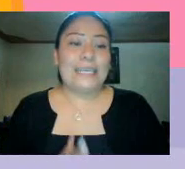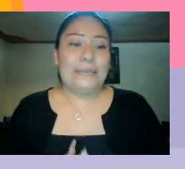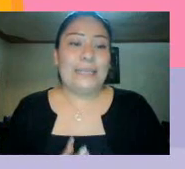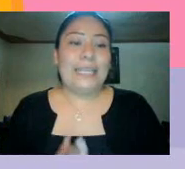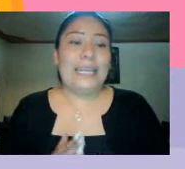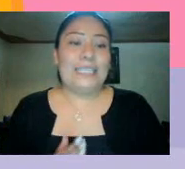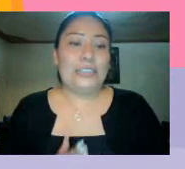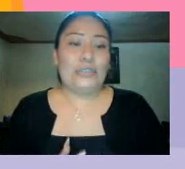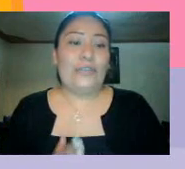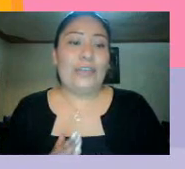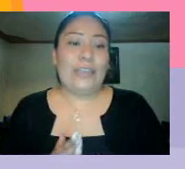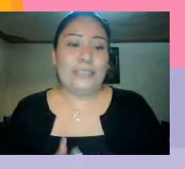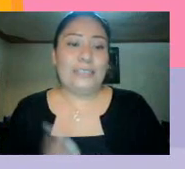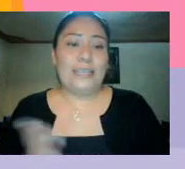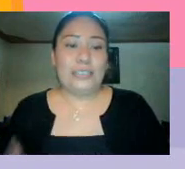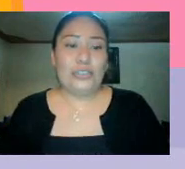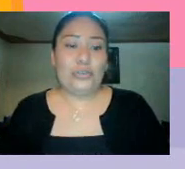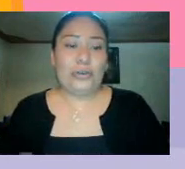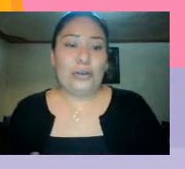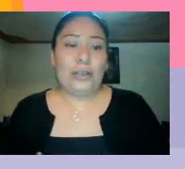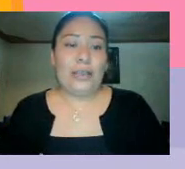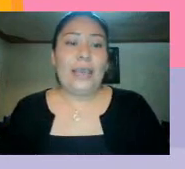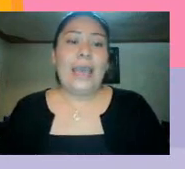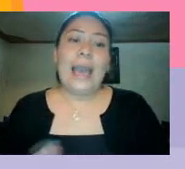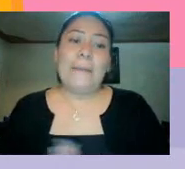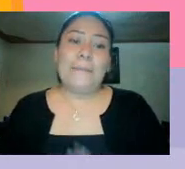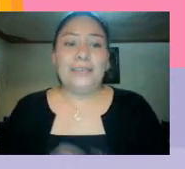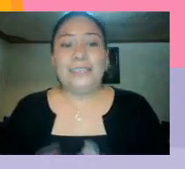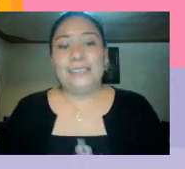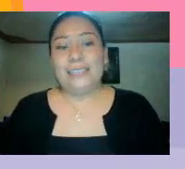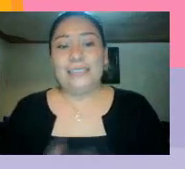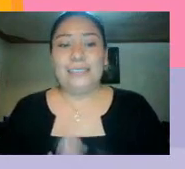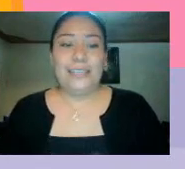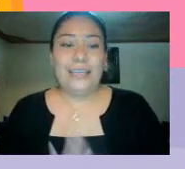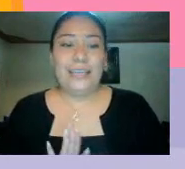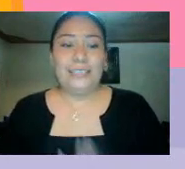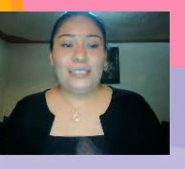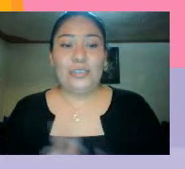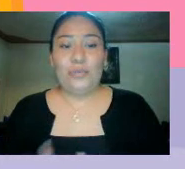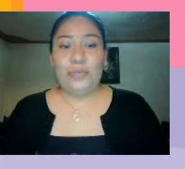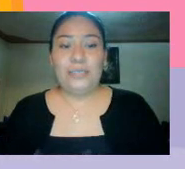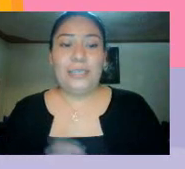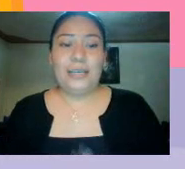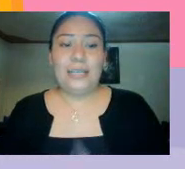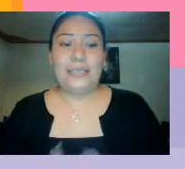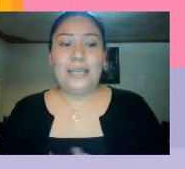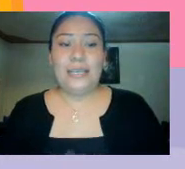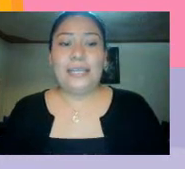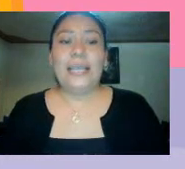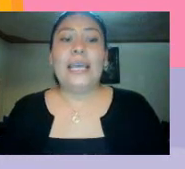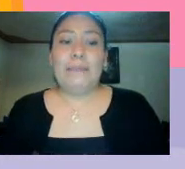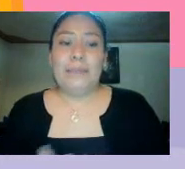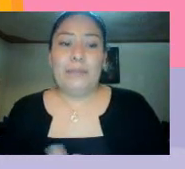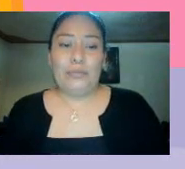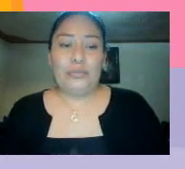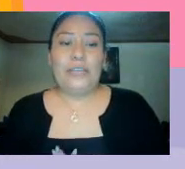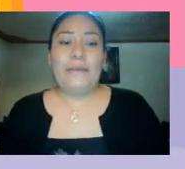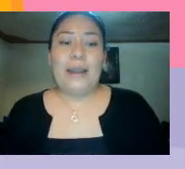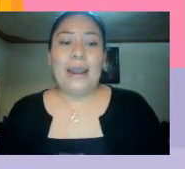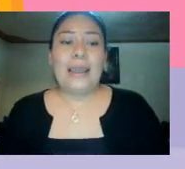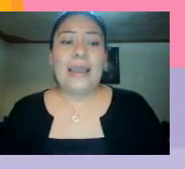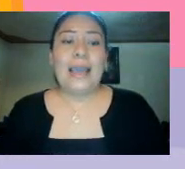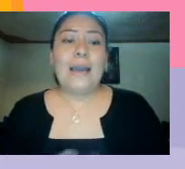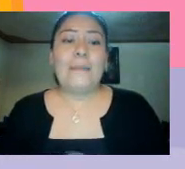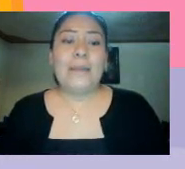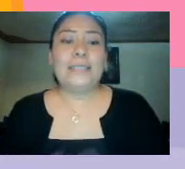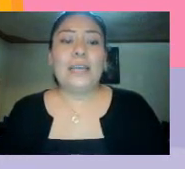que riman en la estrofa de esta canción? Apenas las estrellas comienzan a salir, Pimpón se va a